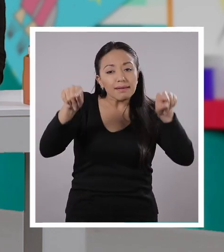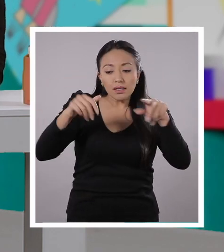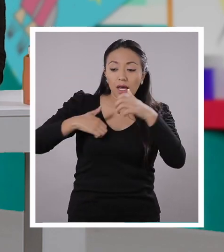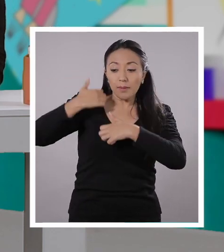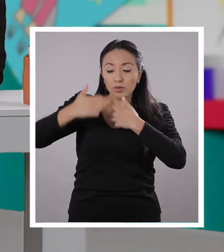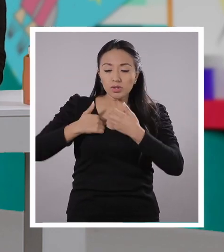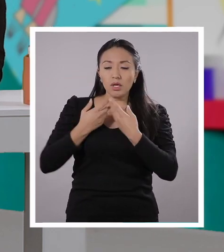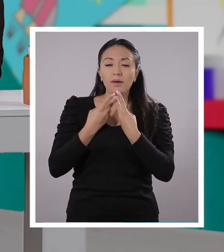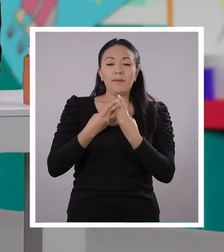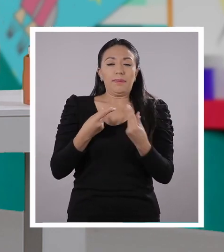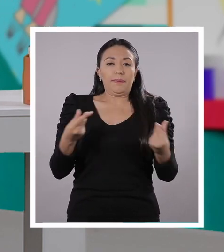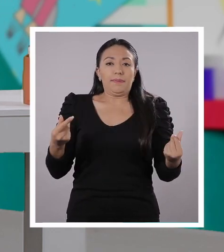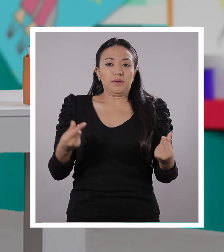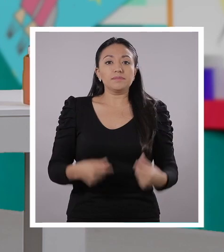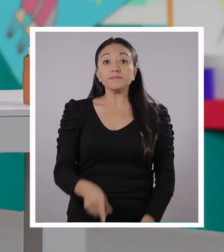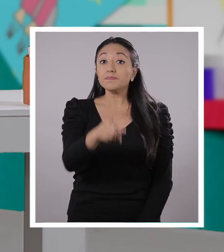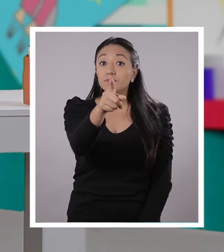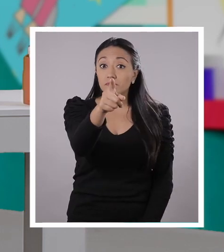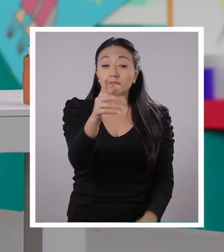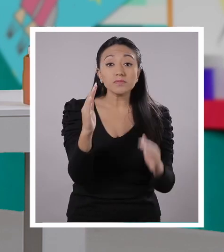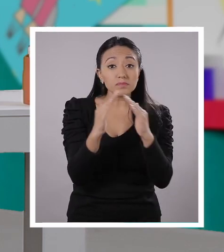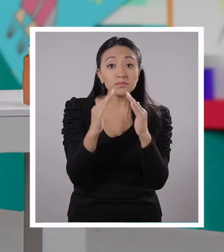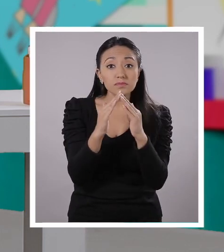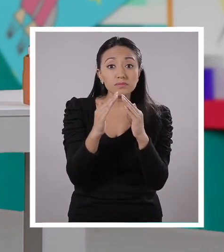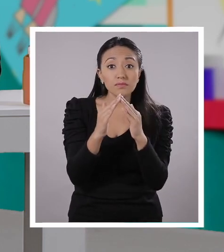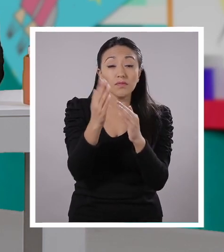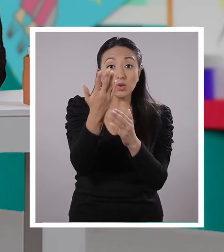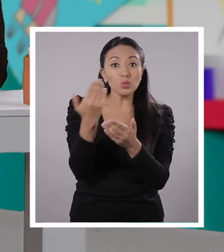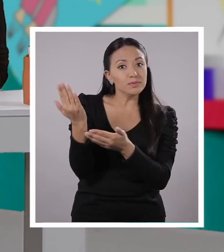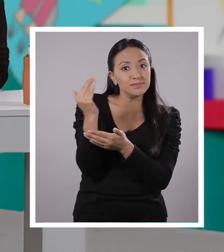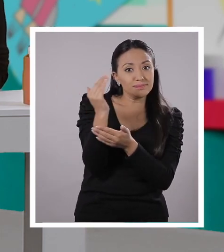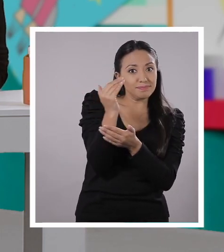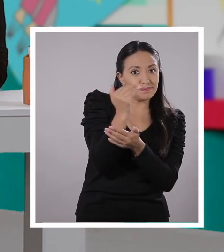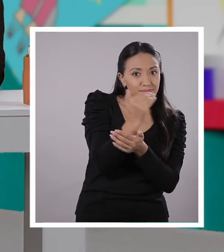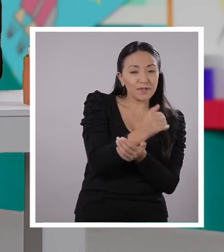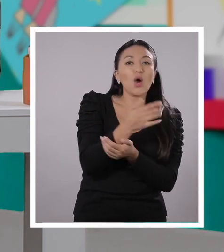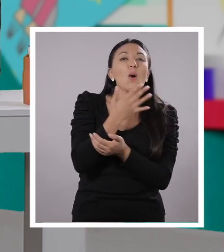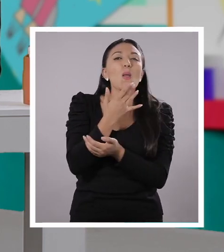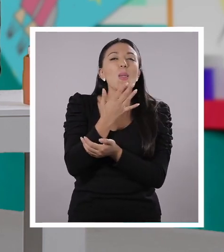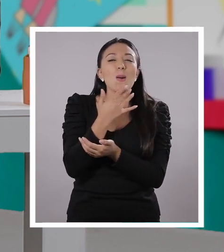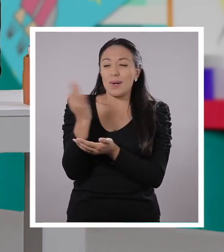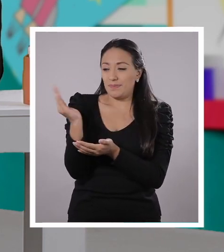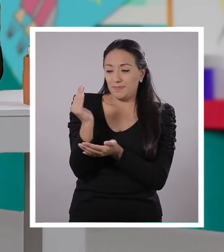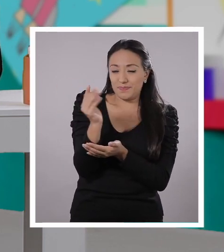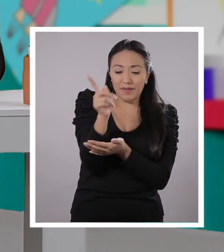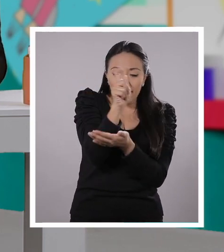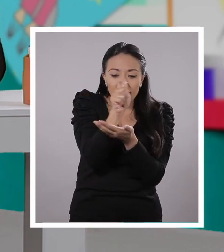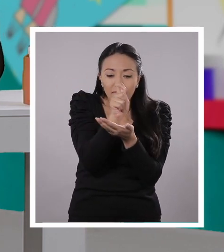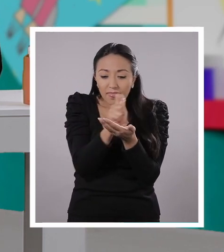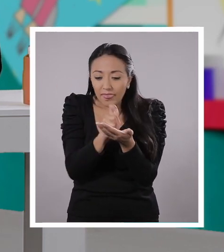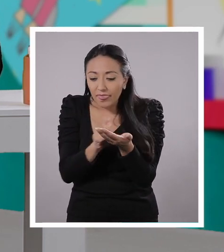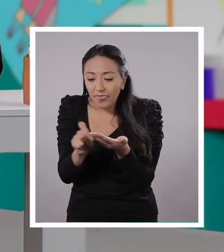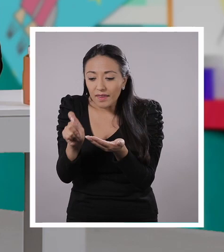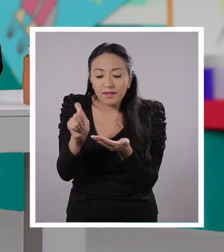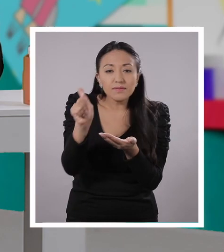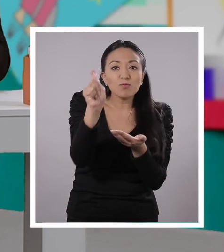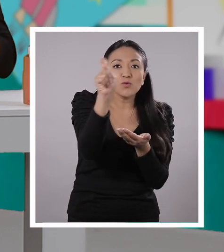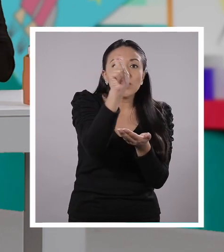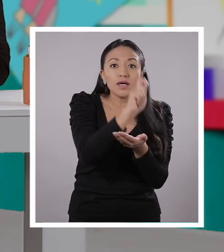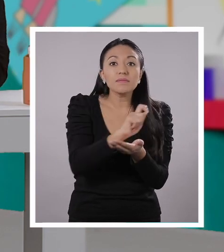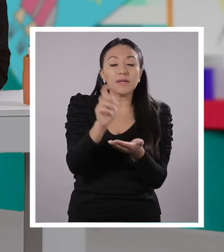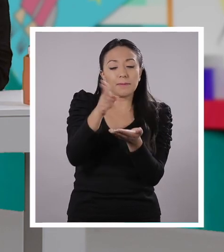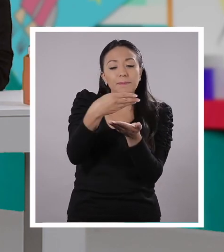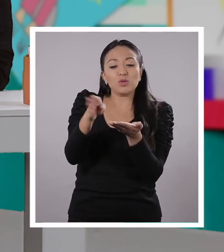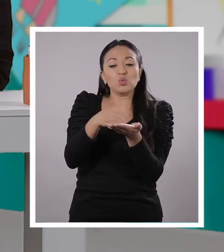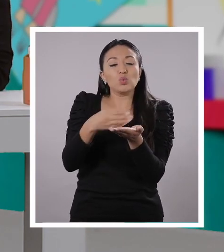canalizar esas emociones. Así que chicos, por favor, traigan su mariquita, traigan sus colores, pueden dibujarla, pueden recortarla